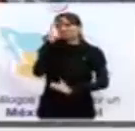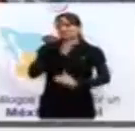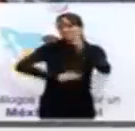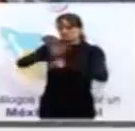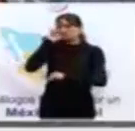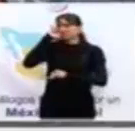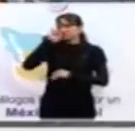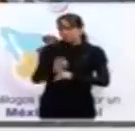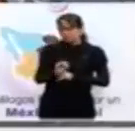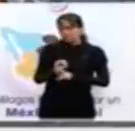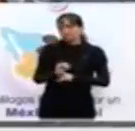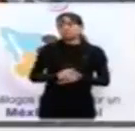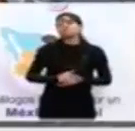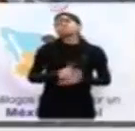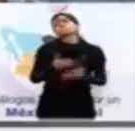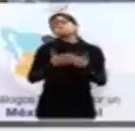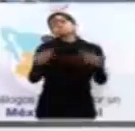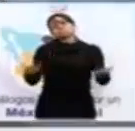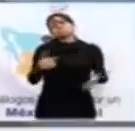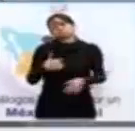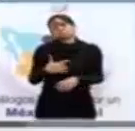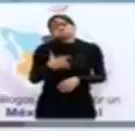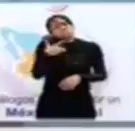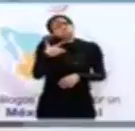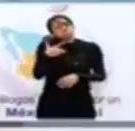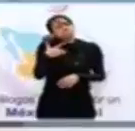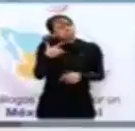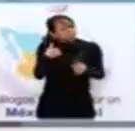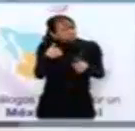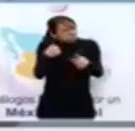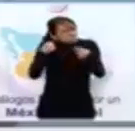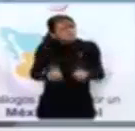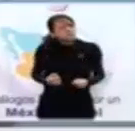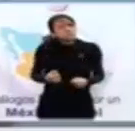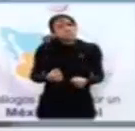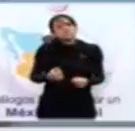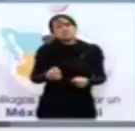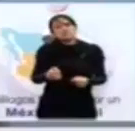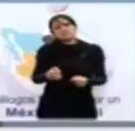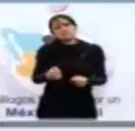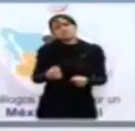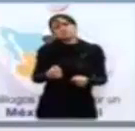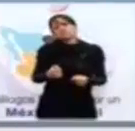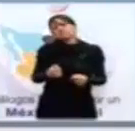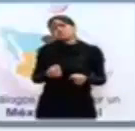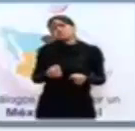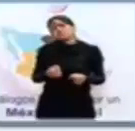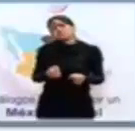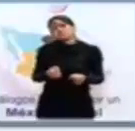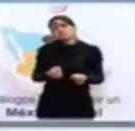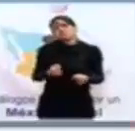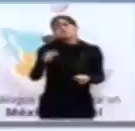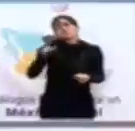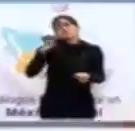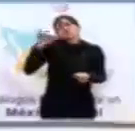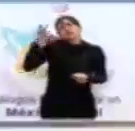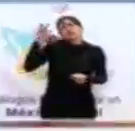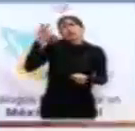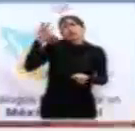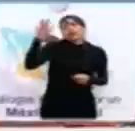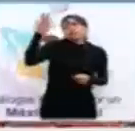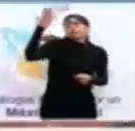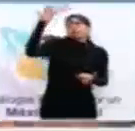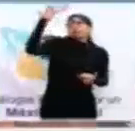Creo efectivamente que hay en el pasado